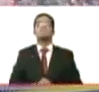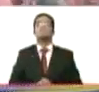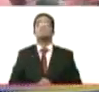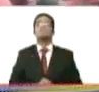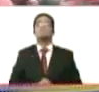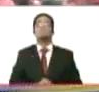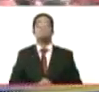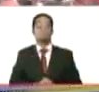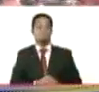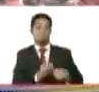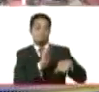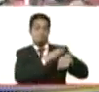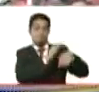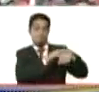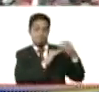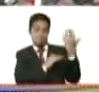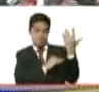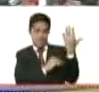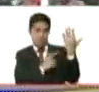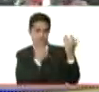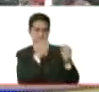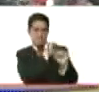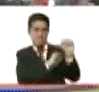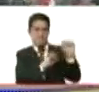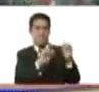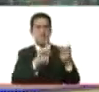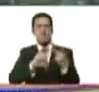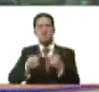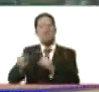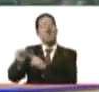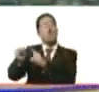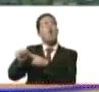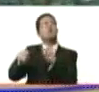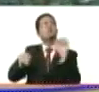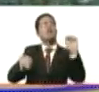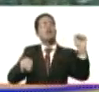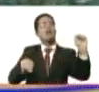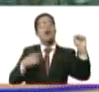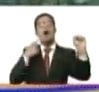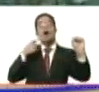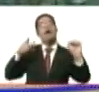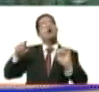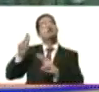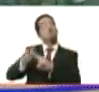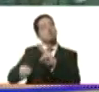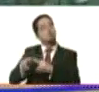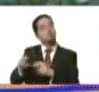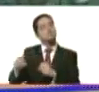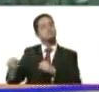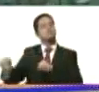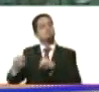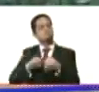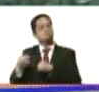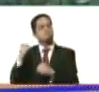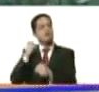Con una mano defender nuestra patria y con la otra construir, trabajar, atender los